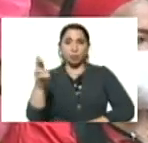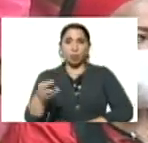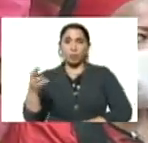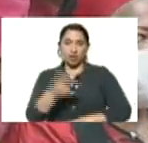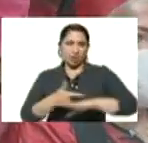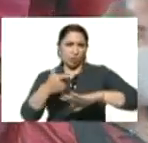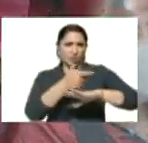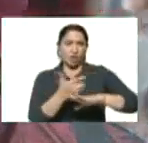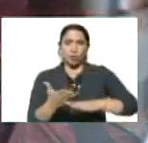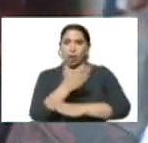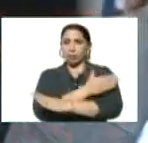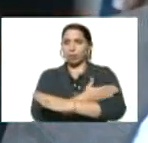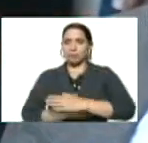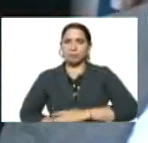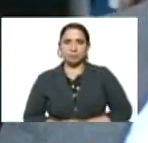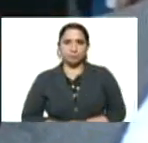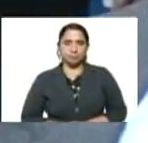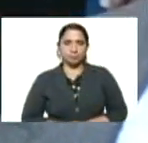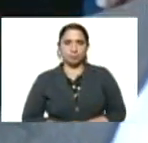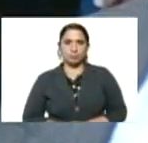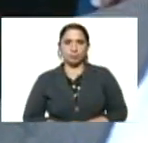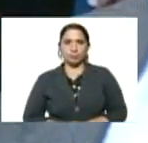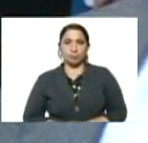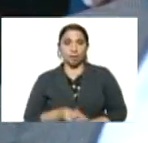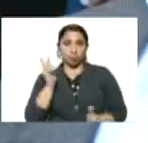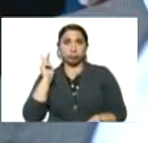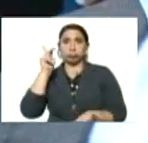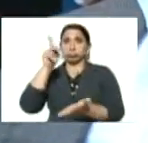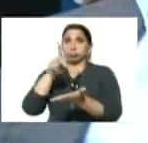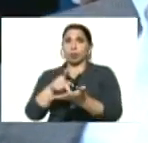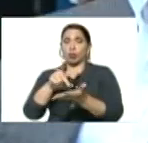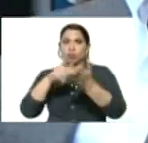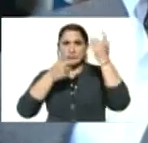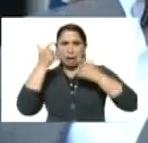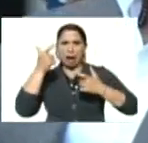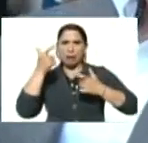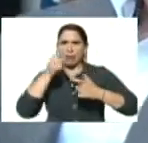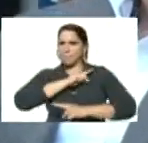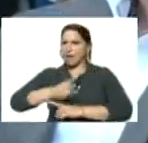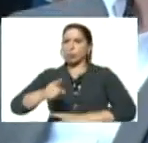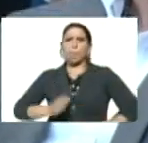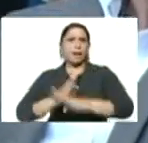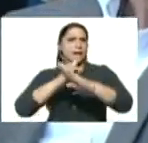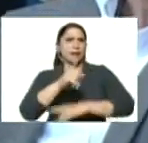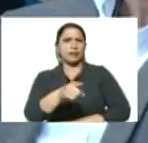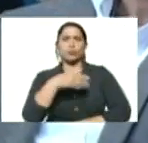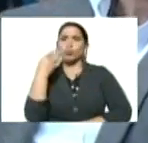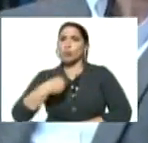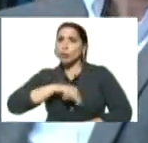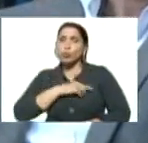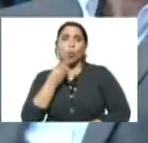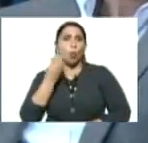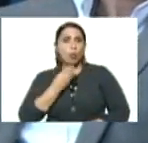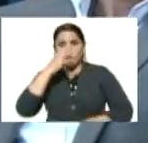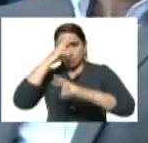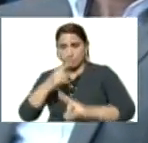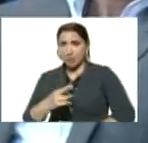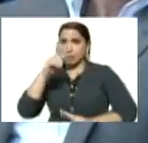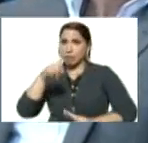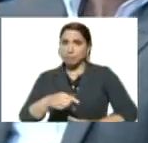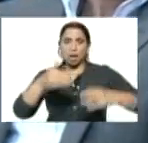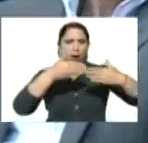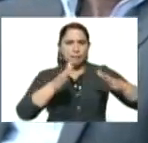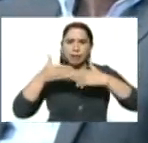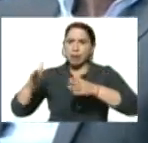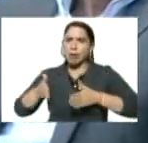de turno? Y llegó el comandante y mandó a parar eso también. Y a nuestros jóvenes comenzó a respetárseles y abrirles